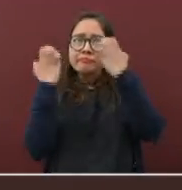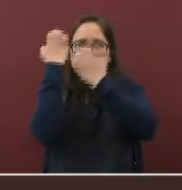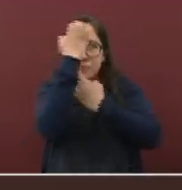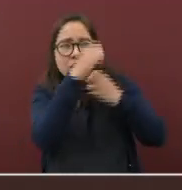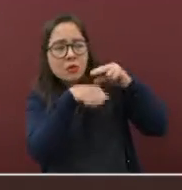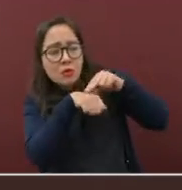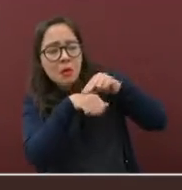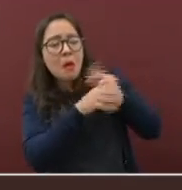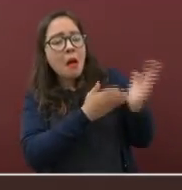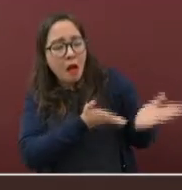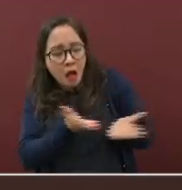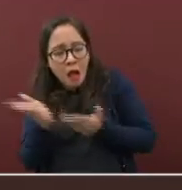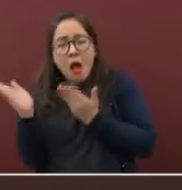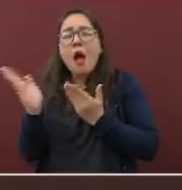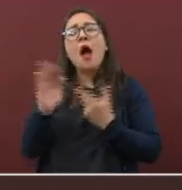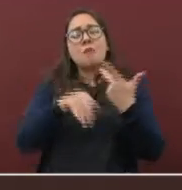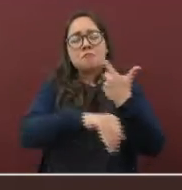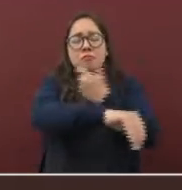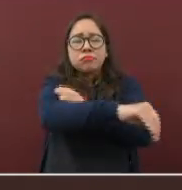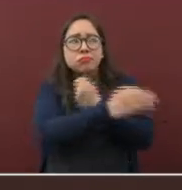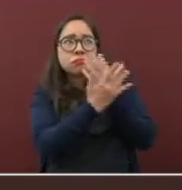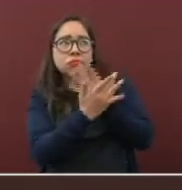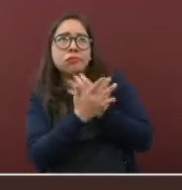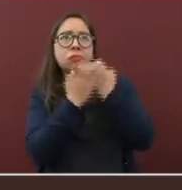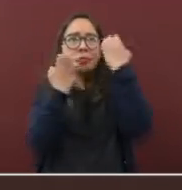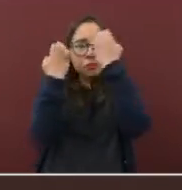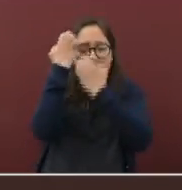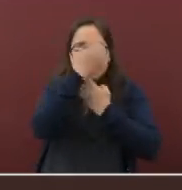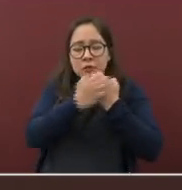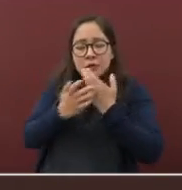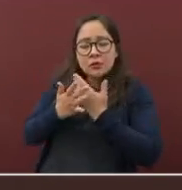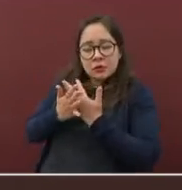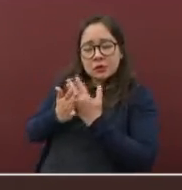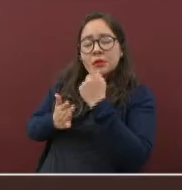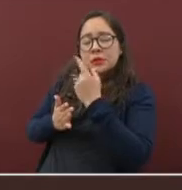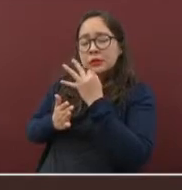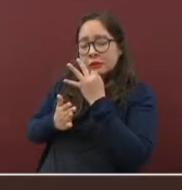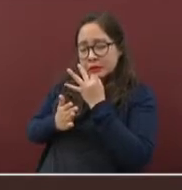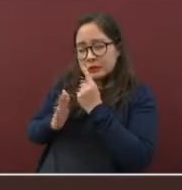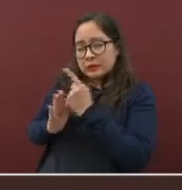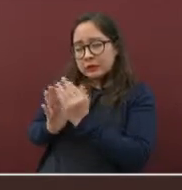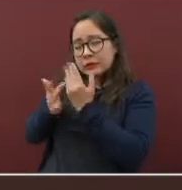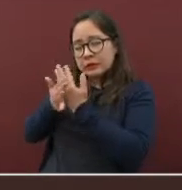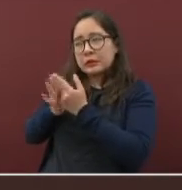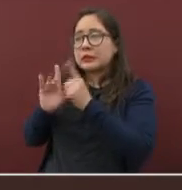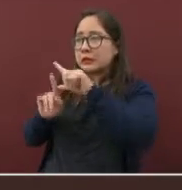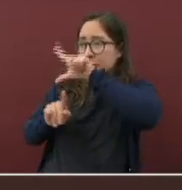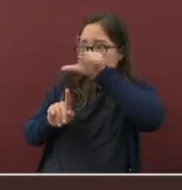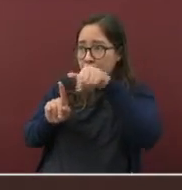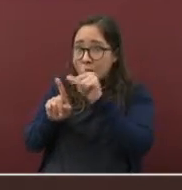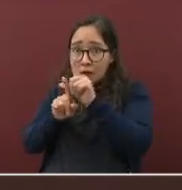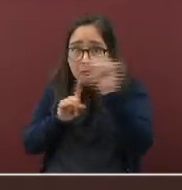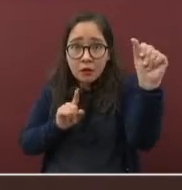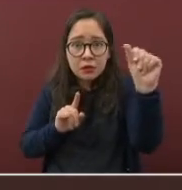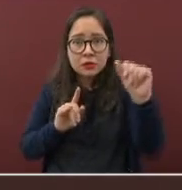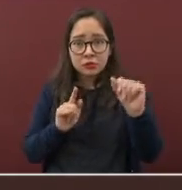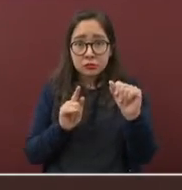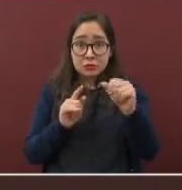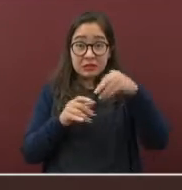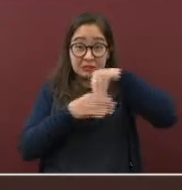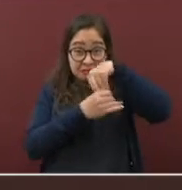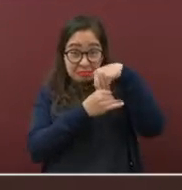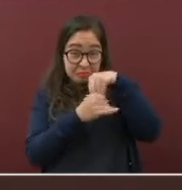su vacunación la observación luego de un momento y un momento se marcharon no provocaron